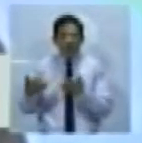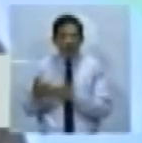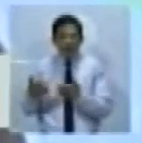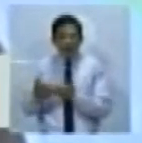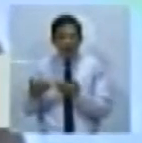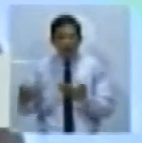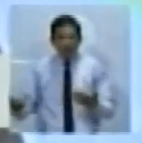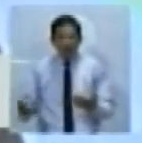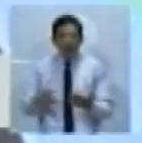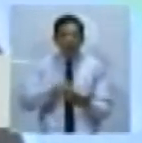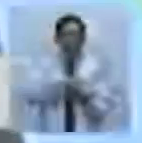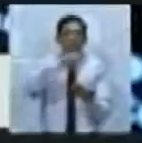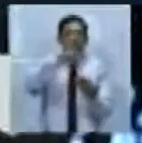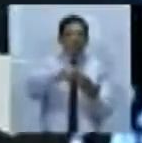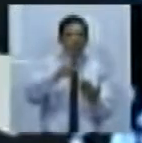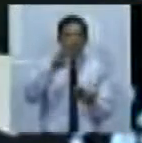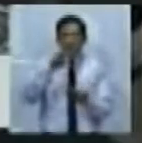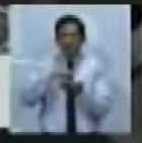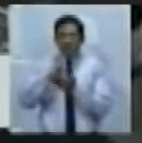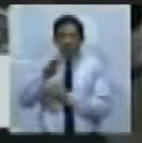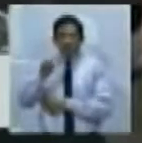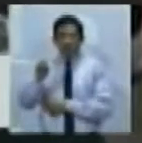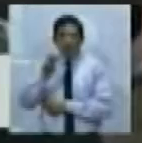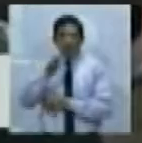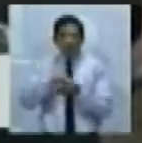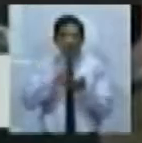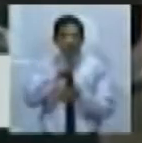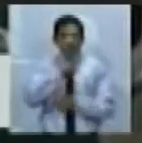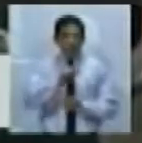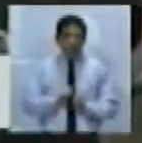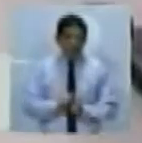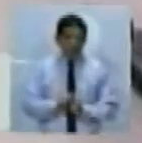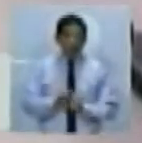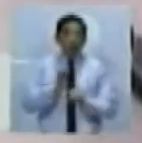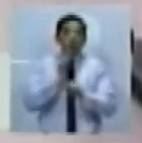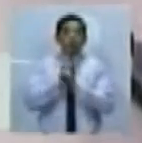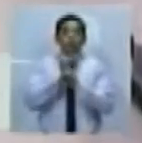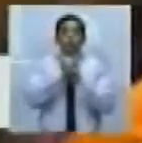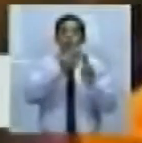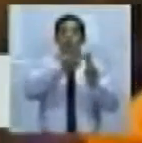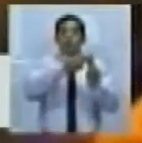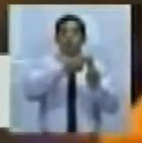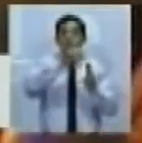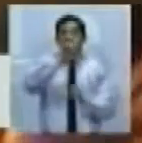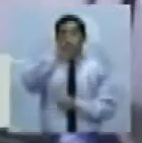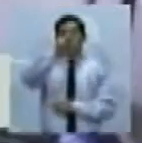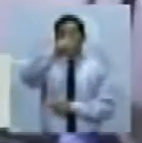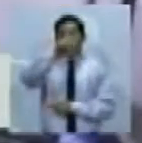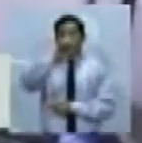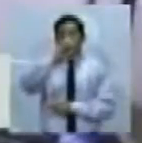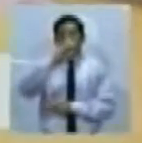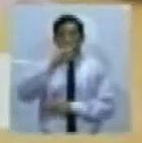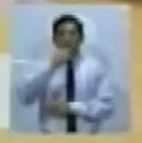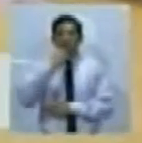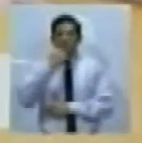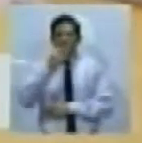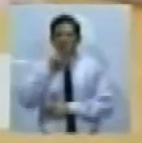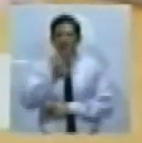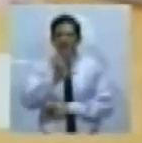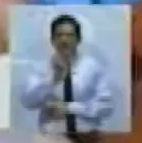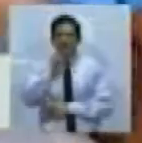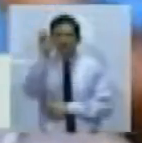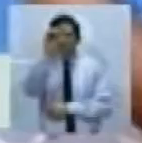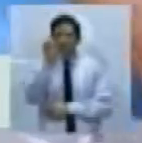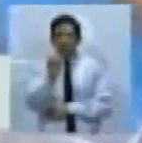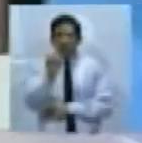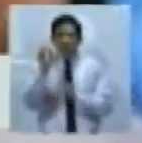el periodo 2020 y 2022. Según el Instituto Nacional de Estadísticas y Censos, solo el 37% de los